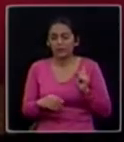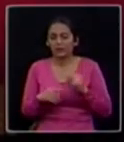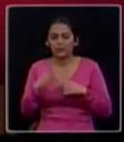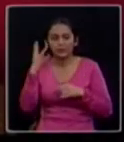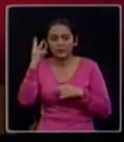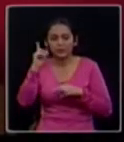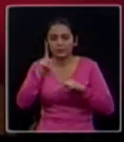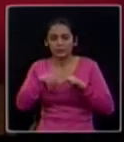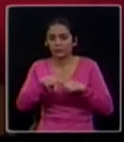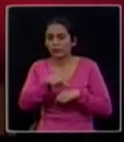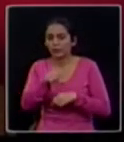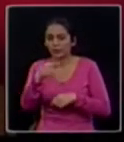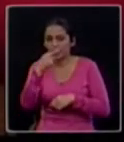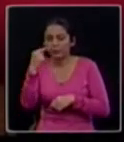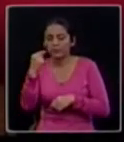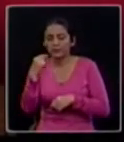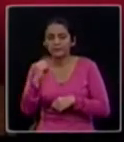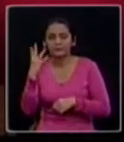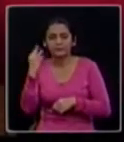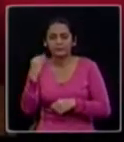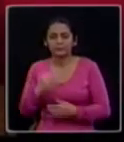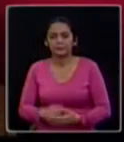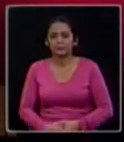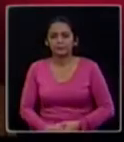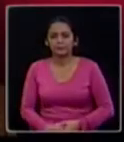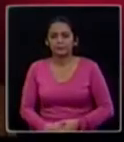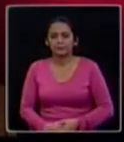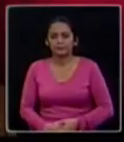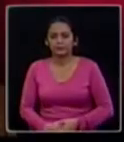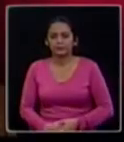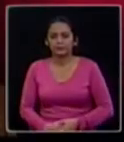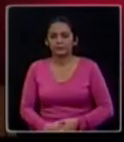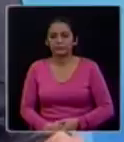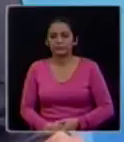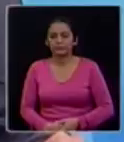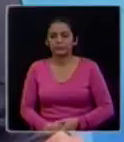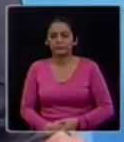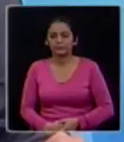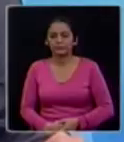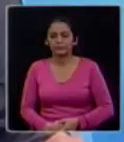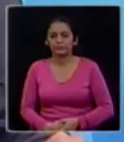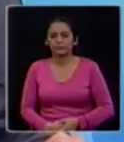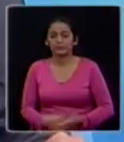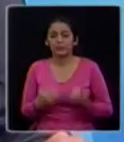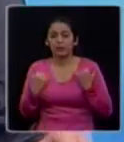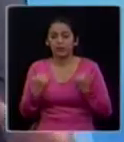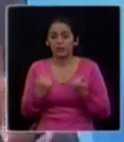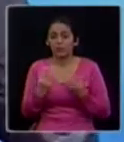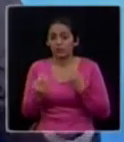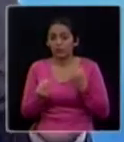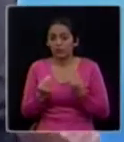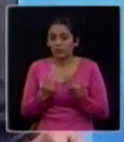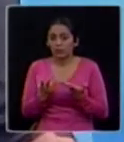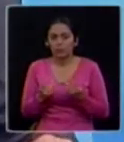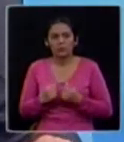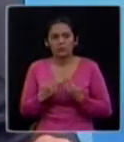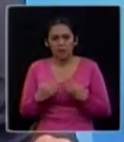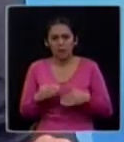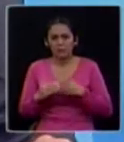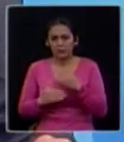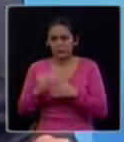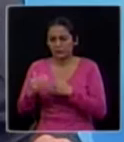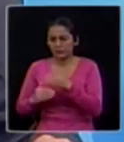encuentran en investigación, ¿sí? Son procesos, son 20 meses que nos encontramos en funciones y hemos tenido